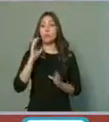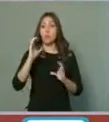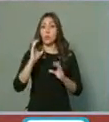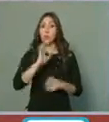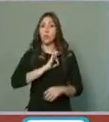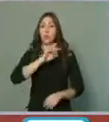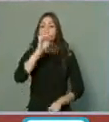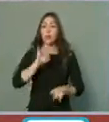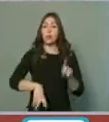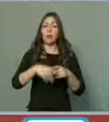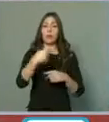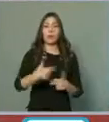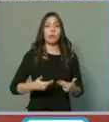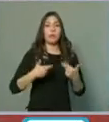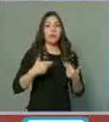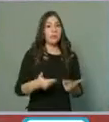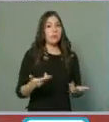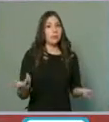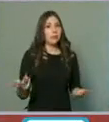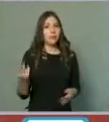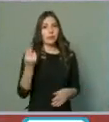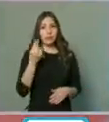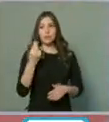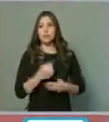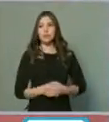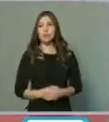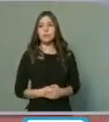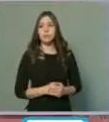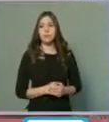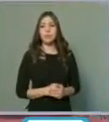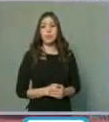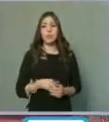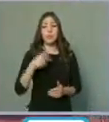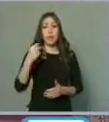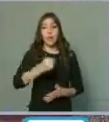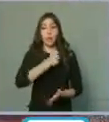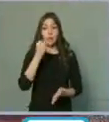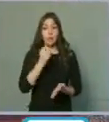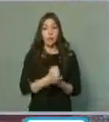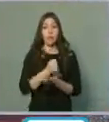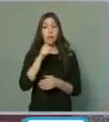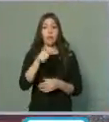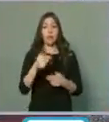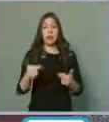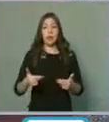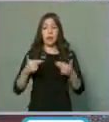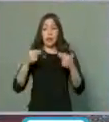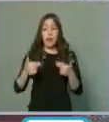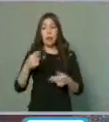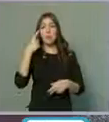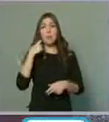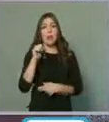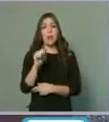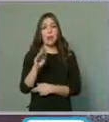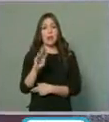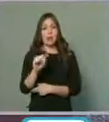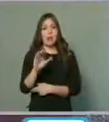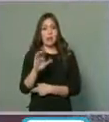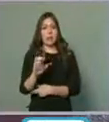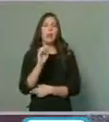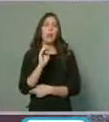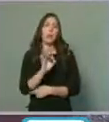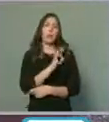dice cuáles son las causas justificadas. Pero tienes que ser heredero forzosamente para ser albacea, o puedes ser albacea sin ser heredero. A lo que me refiero